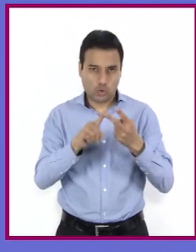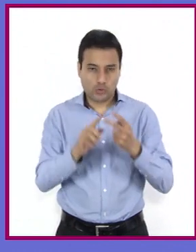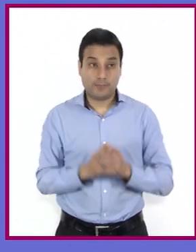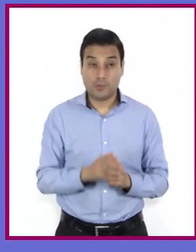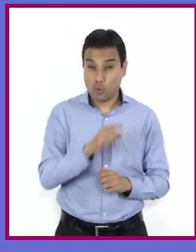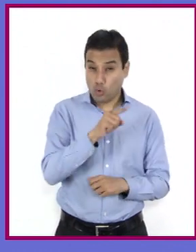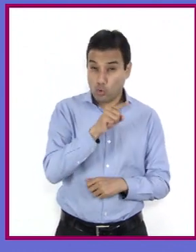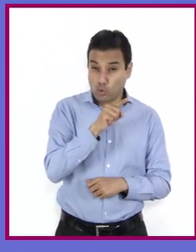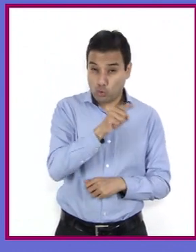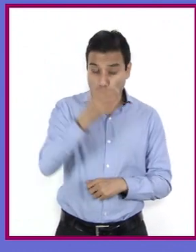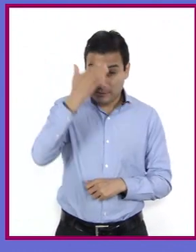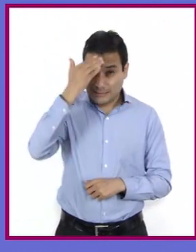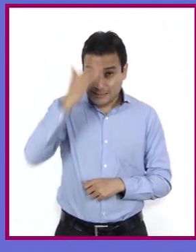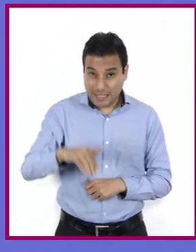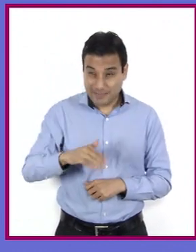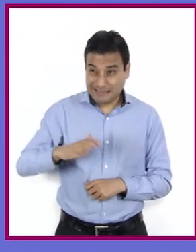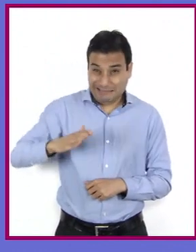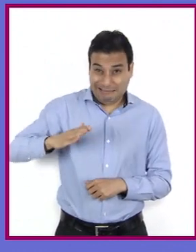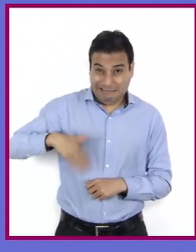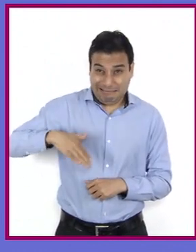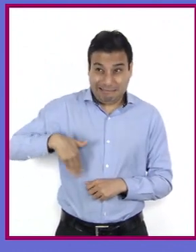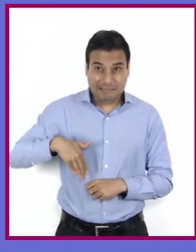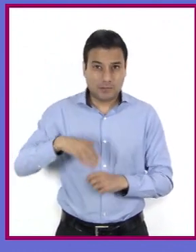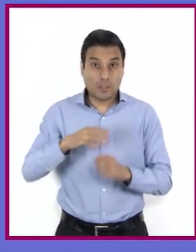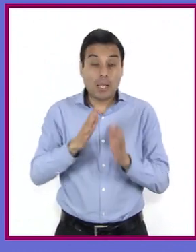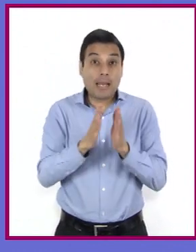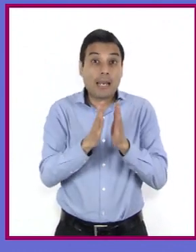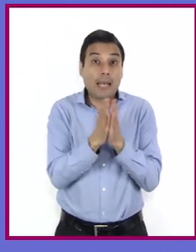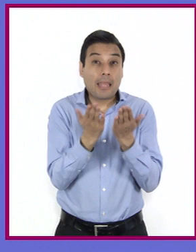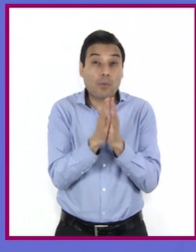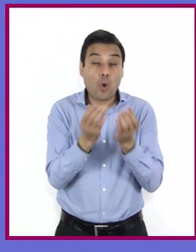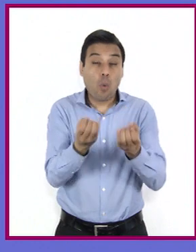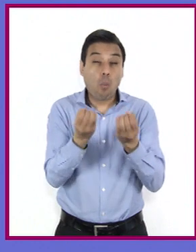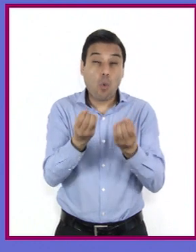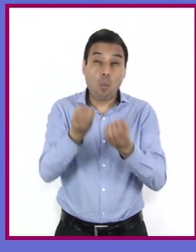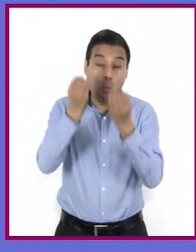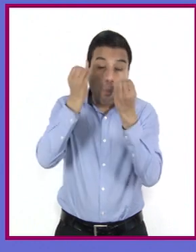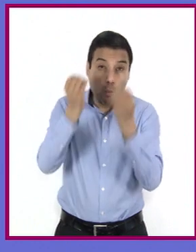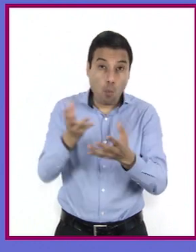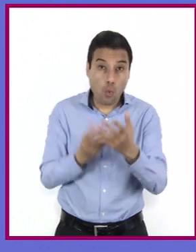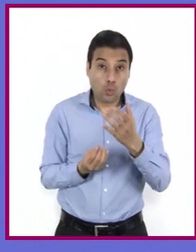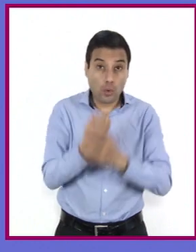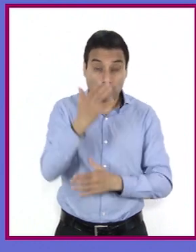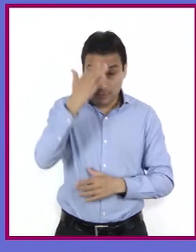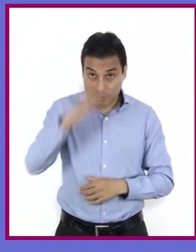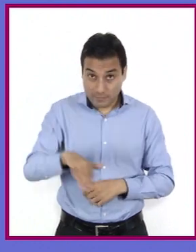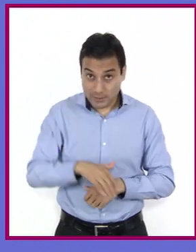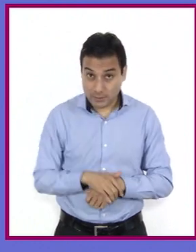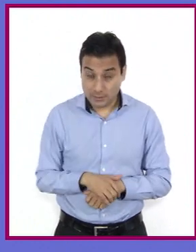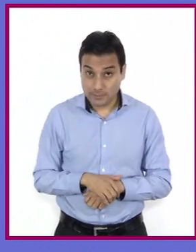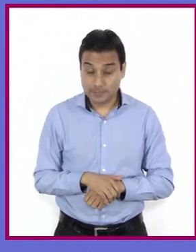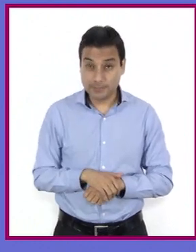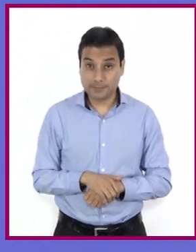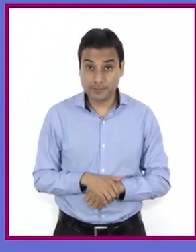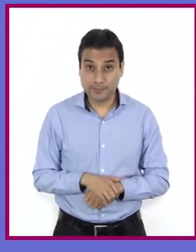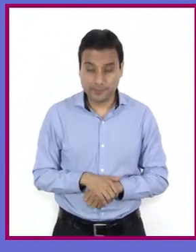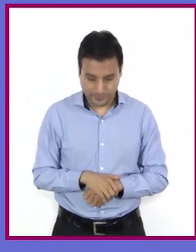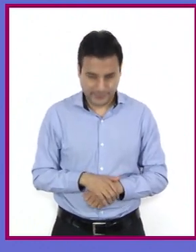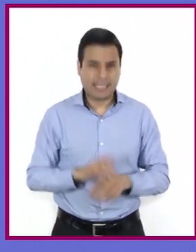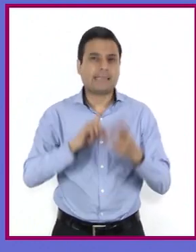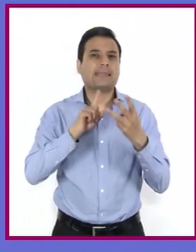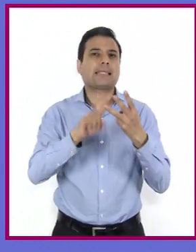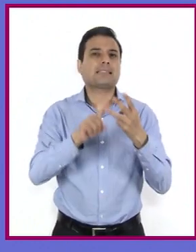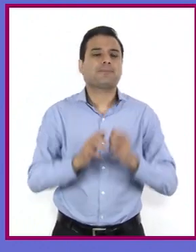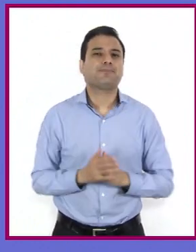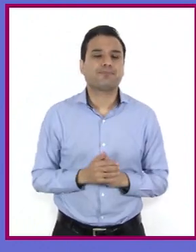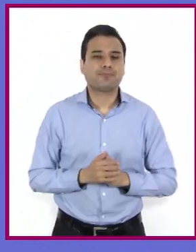enterado sobre la reciente donación de libros que consiguieron los padres de familia para nuestra biblioteca? 3.